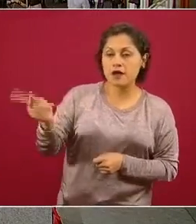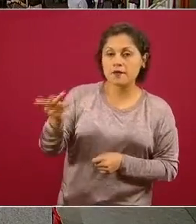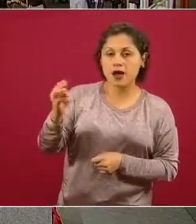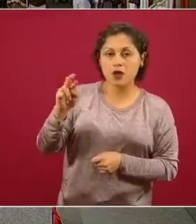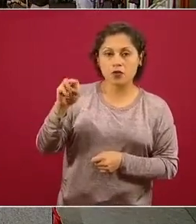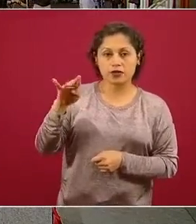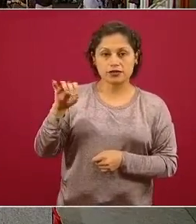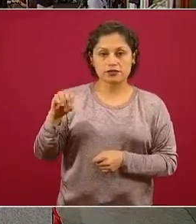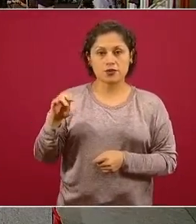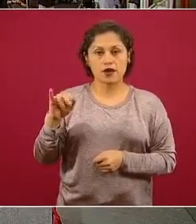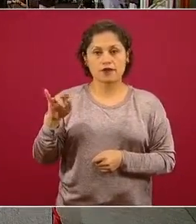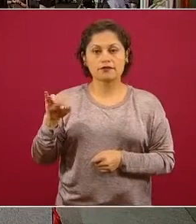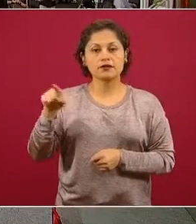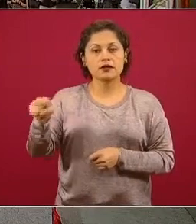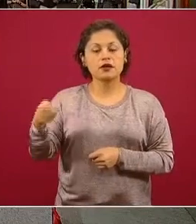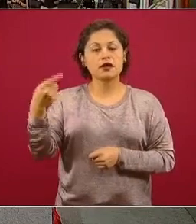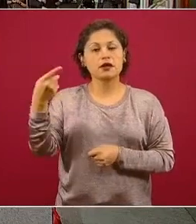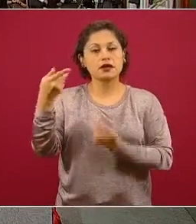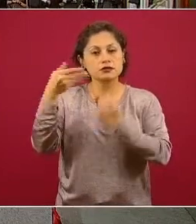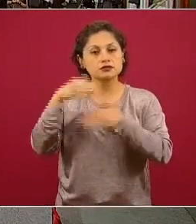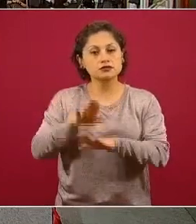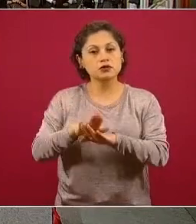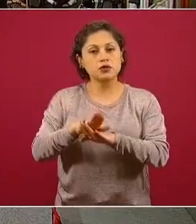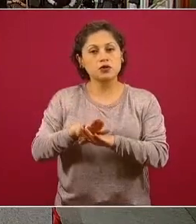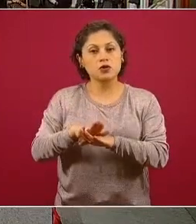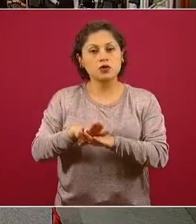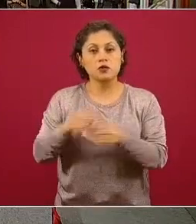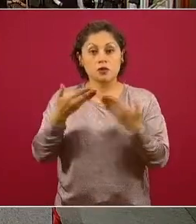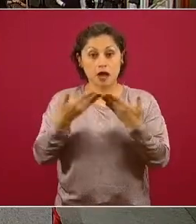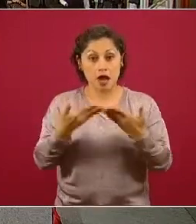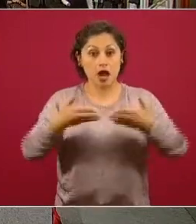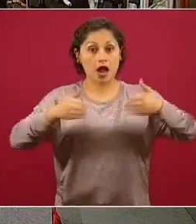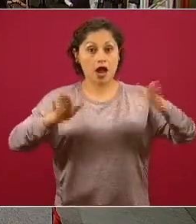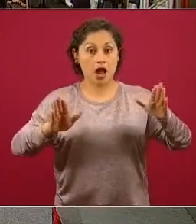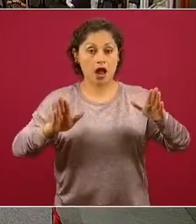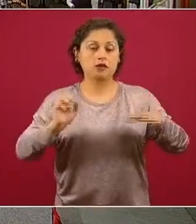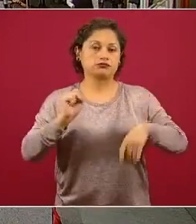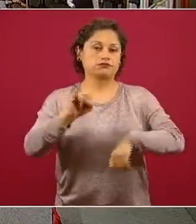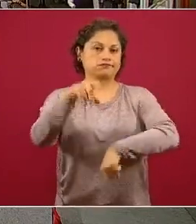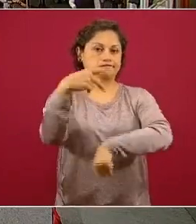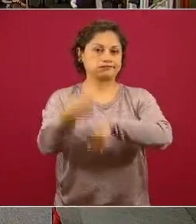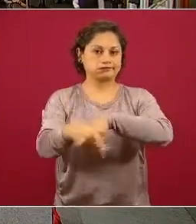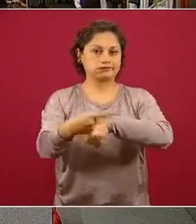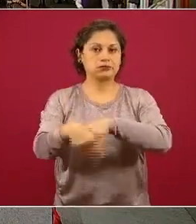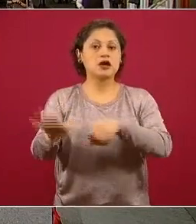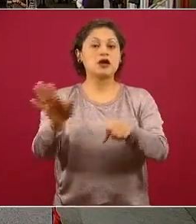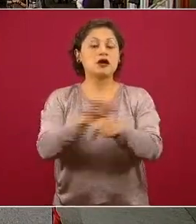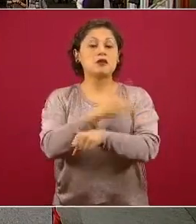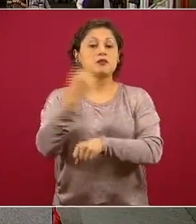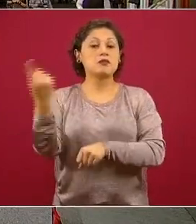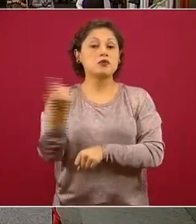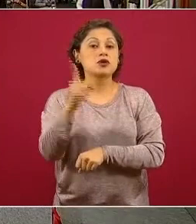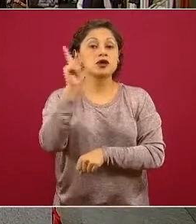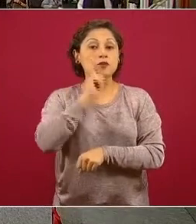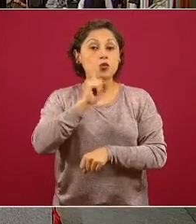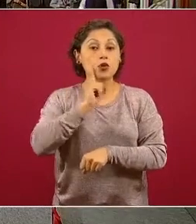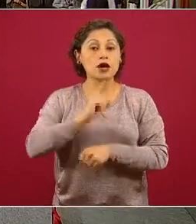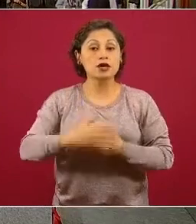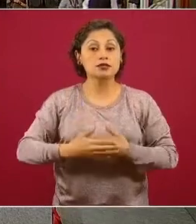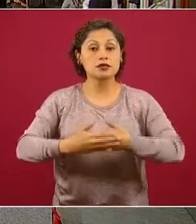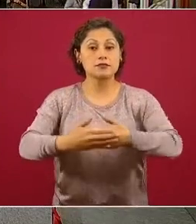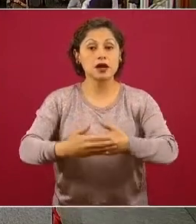esta apertura que lleva su riesgo, porque asisten a las guarderías mujeres embarazadas, que son población de